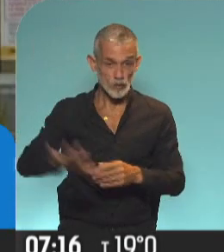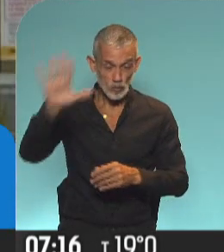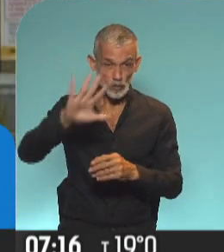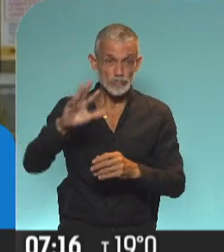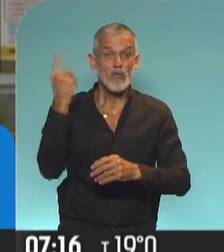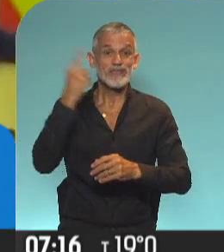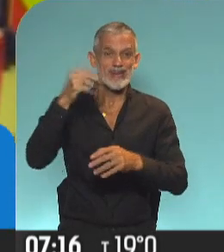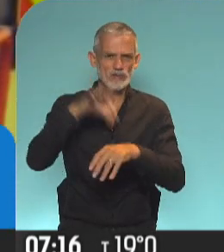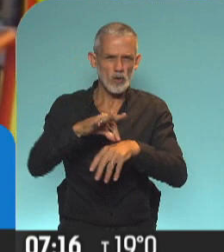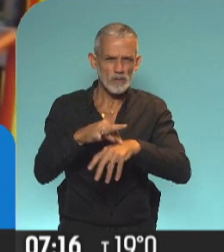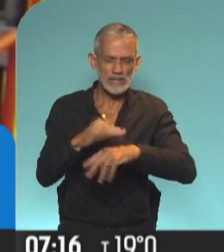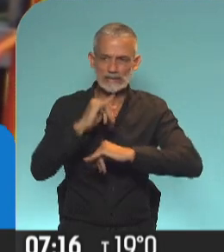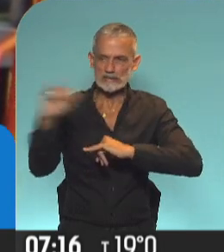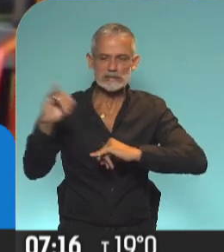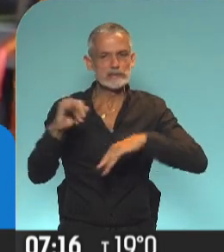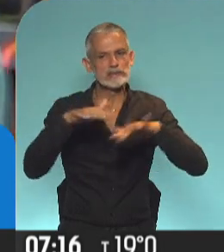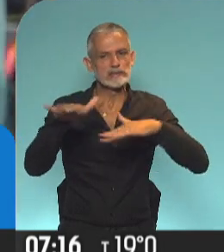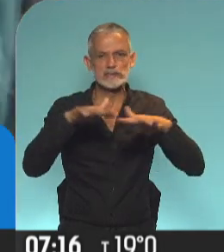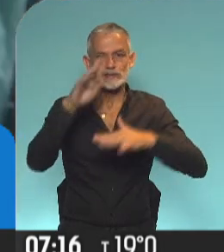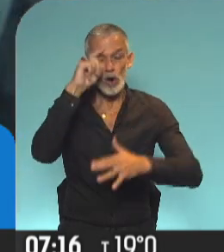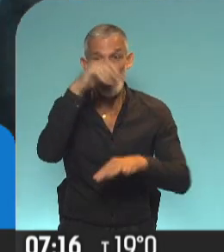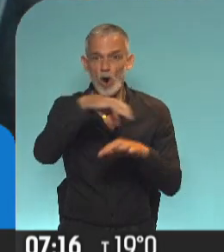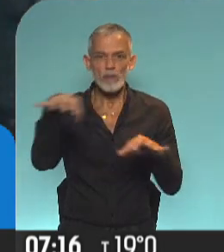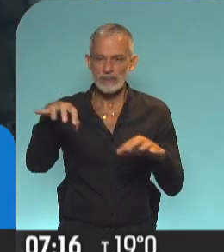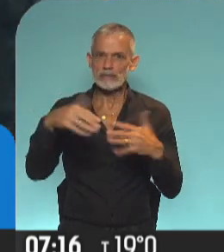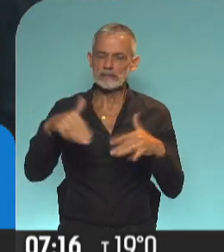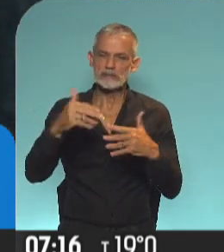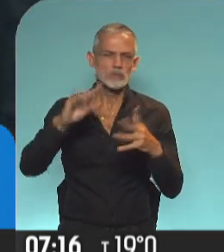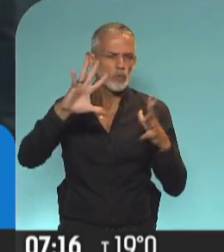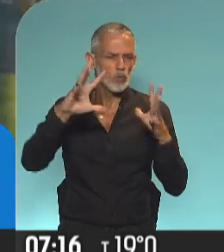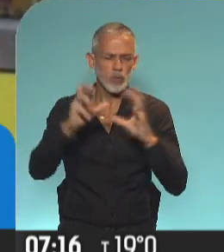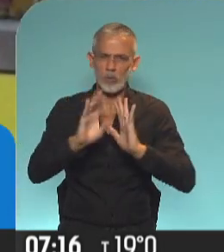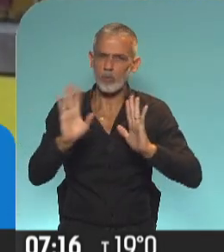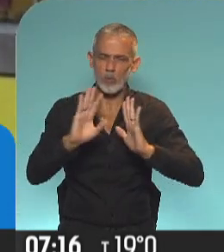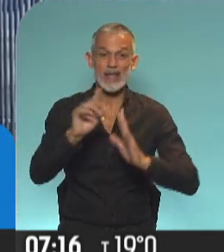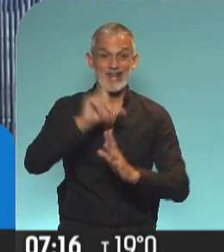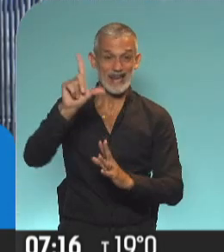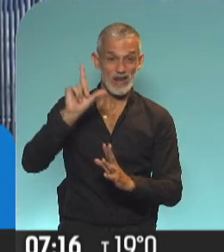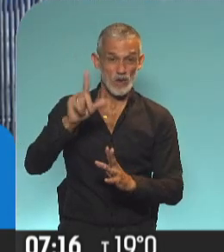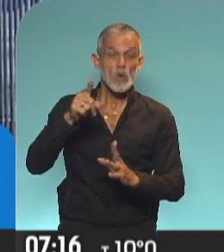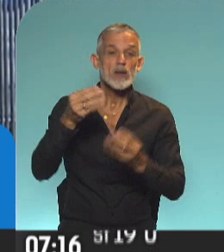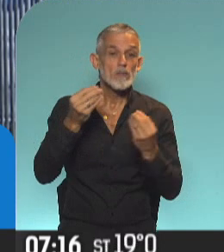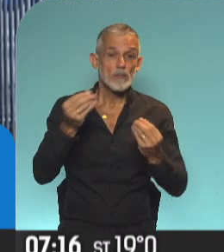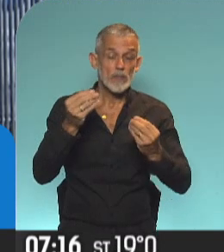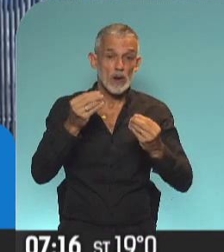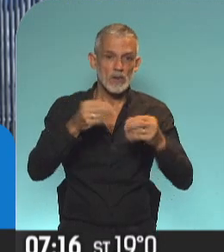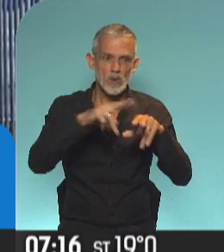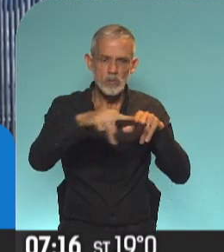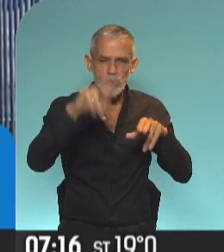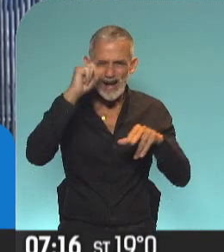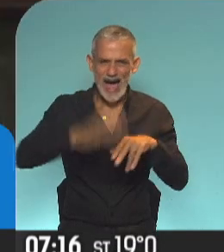director médico advirtió que la situación se ha deteriorado aún más desde el lunes cuando el nivel de alerta